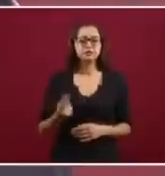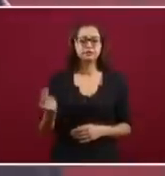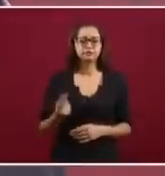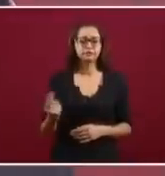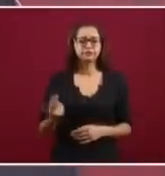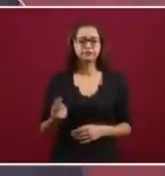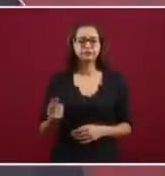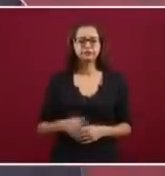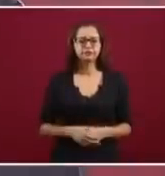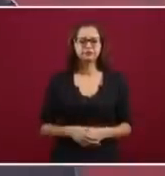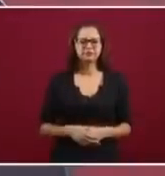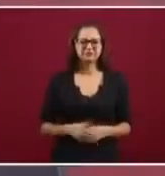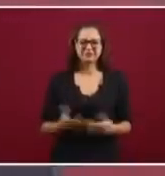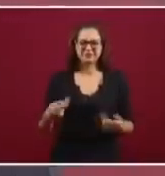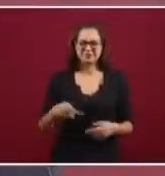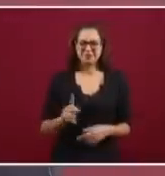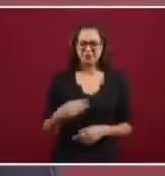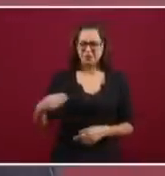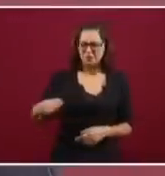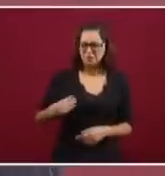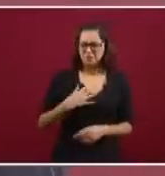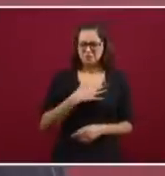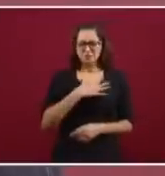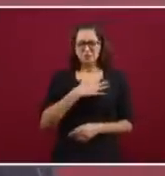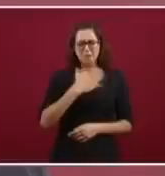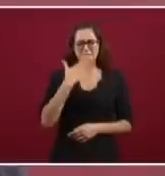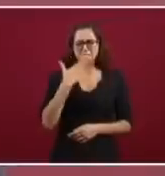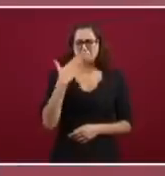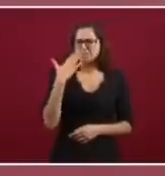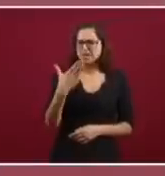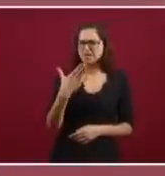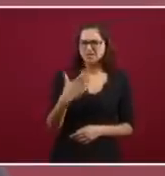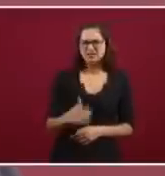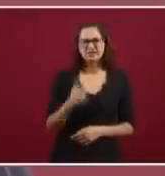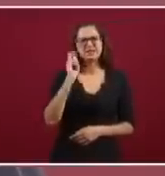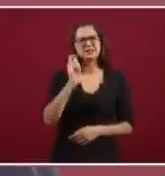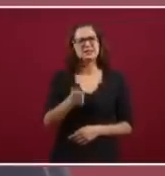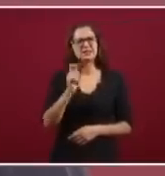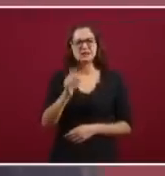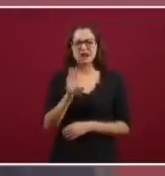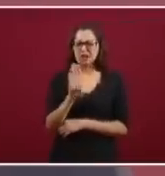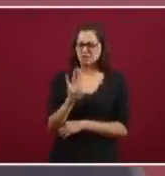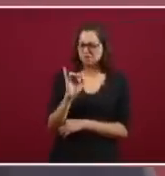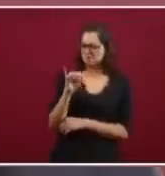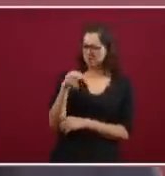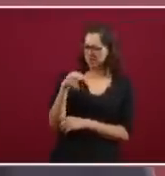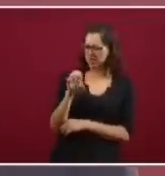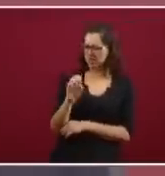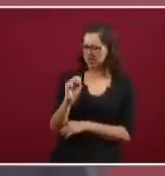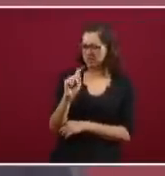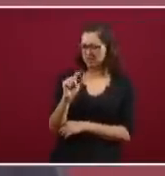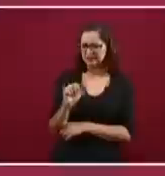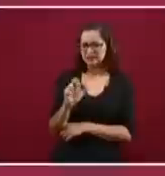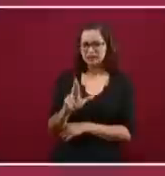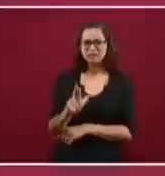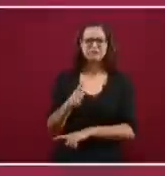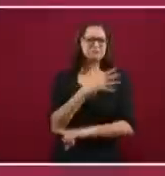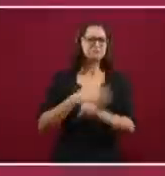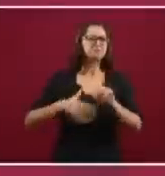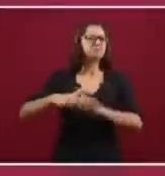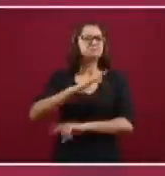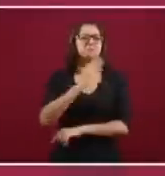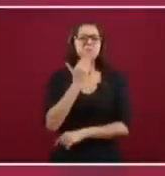¿Qué es bienestar? Como la palabra lo indica, estar bien